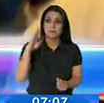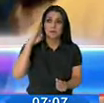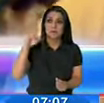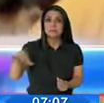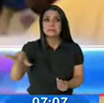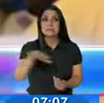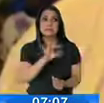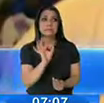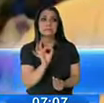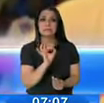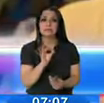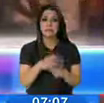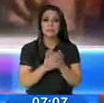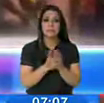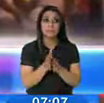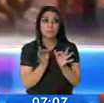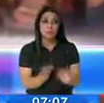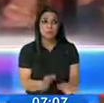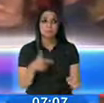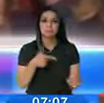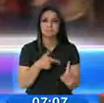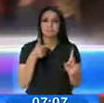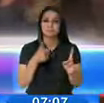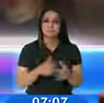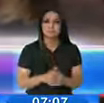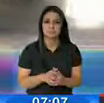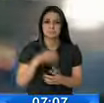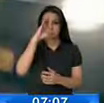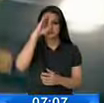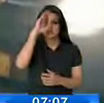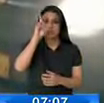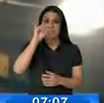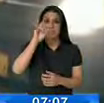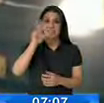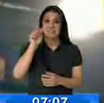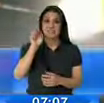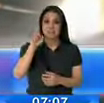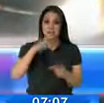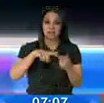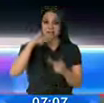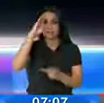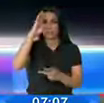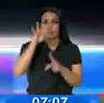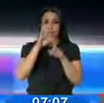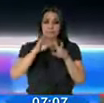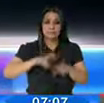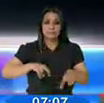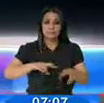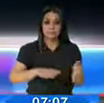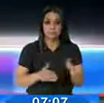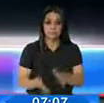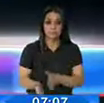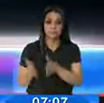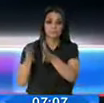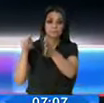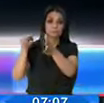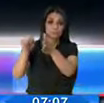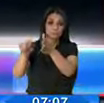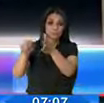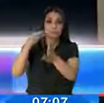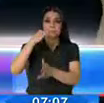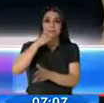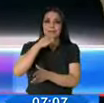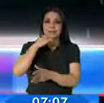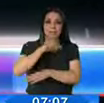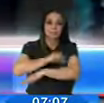entonces ellos aprovechan el momento. Personal de criminalística y INASEC llegaron al sitio para realizar el levantamiento del cadáver, que fue trasladado hasta el centro forense de Manta